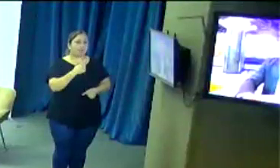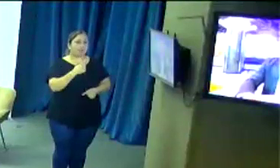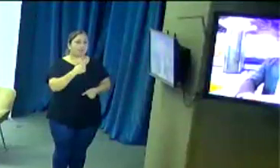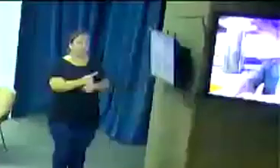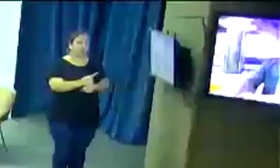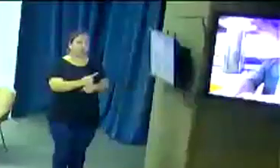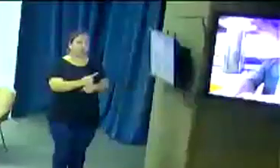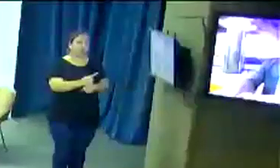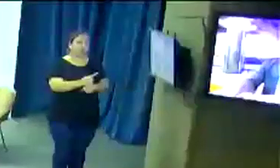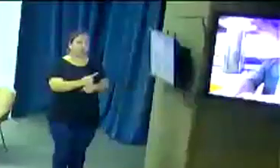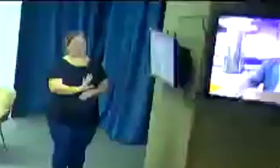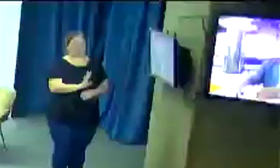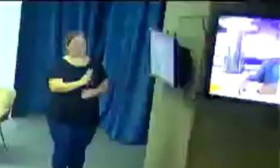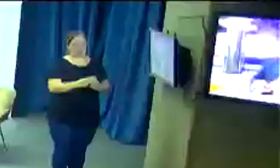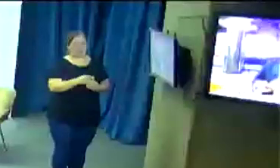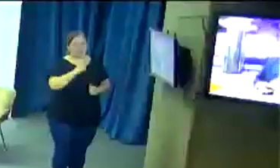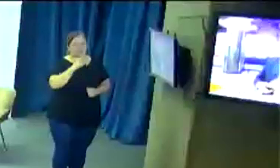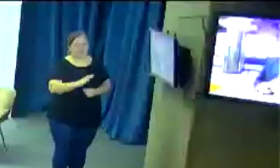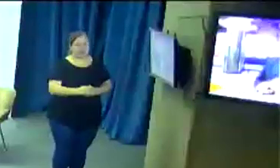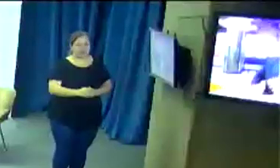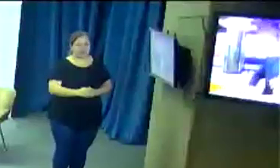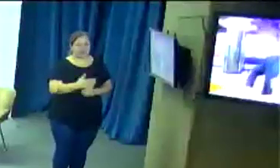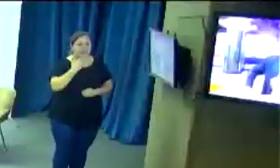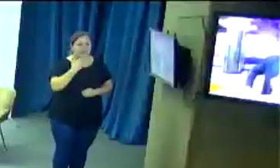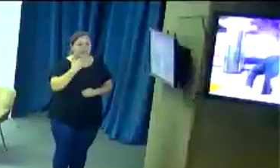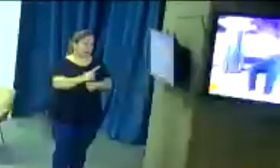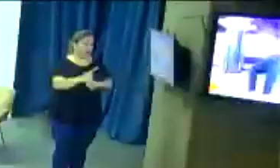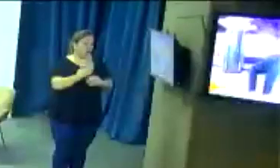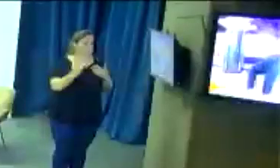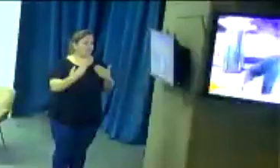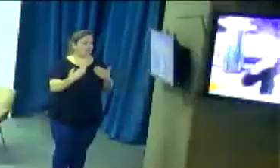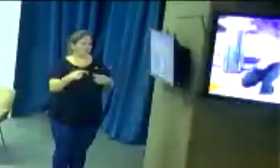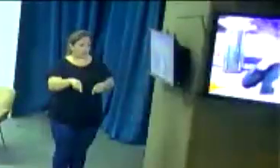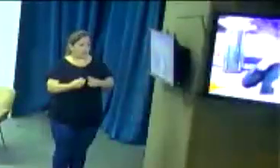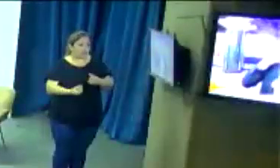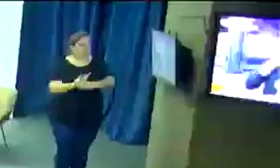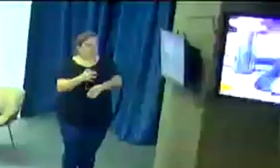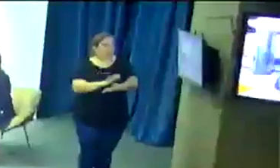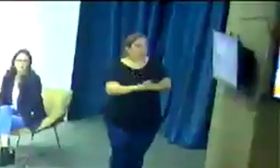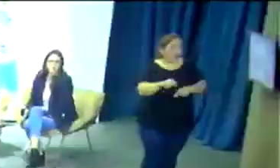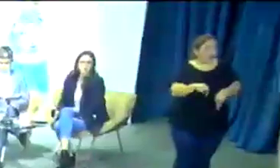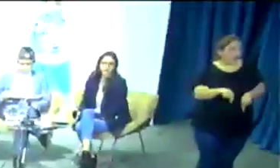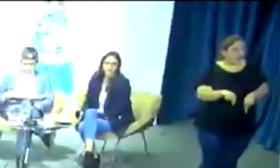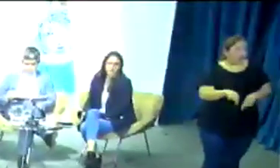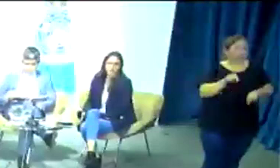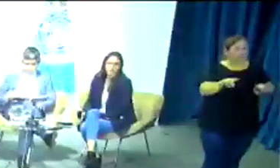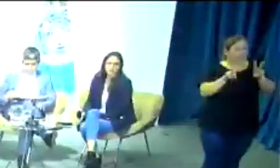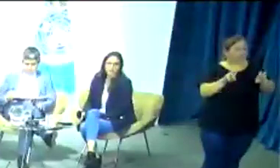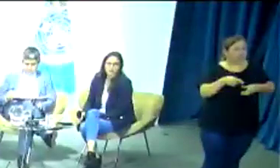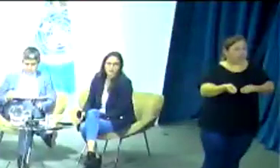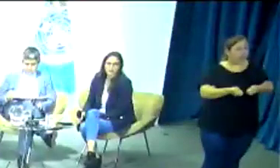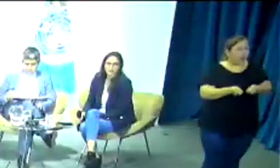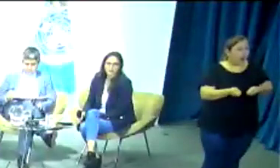ver. Gracias. Bueno, primero felicitaciones por la iniciativa. En todo este tema de